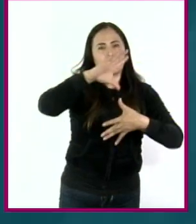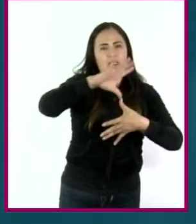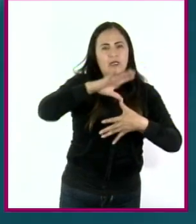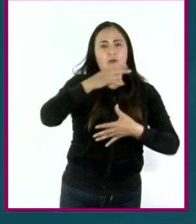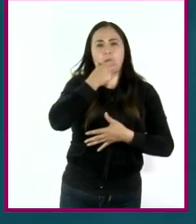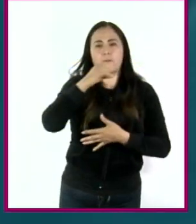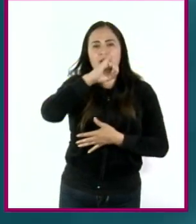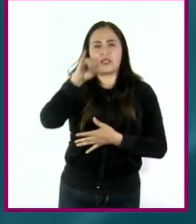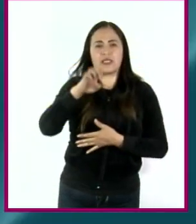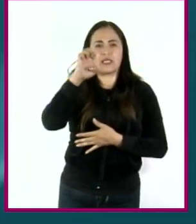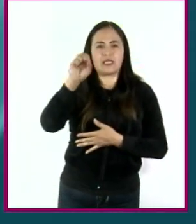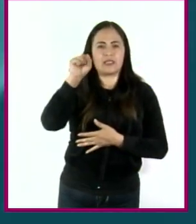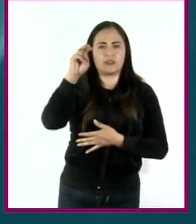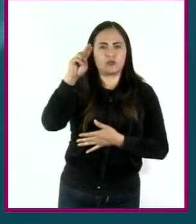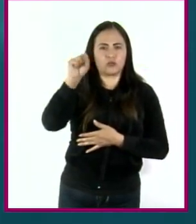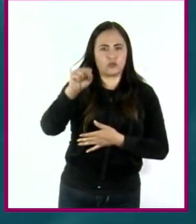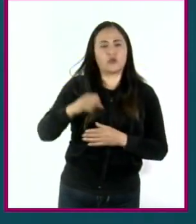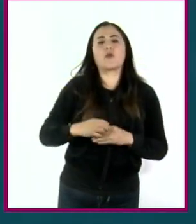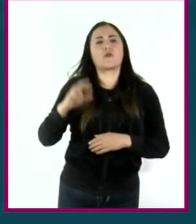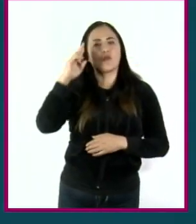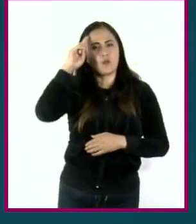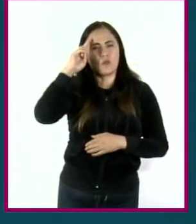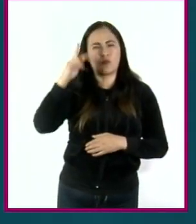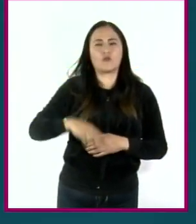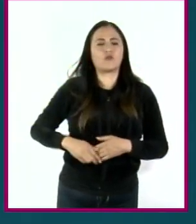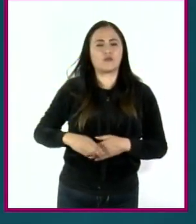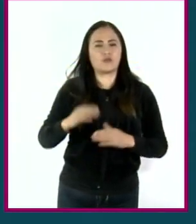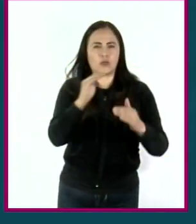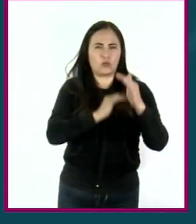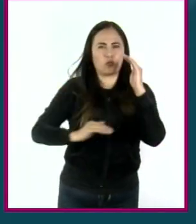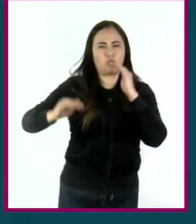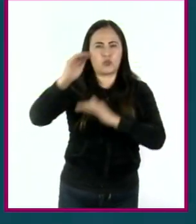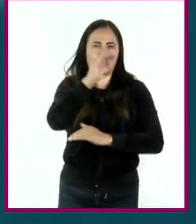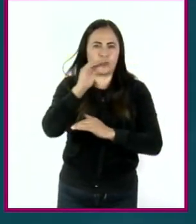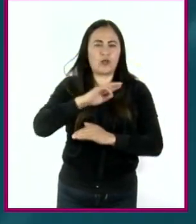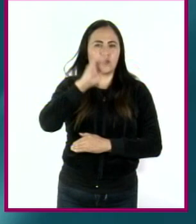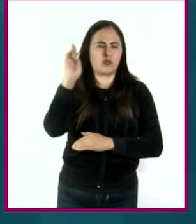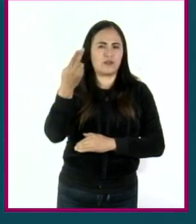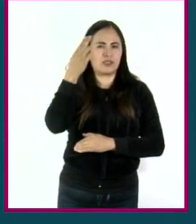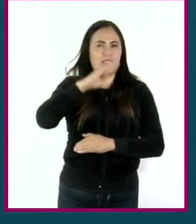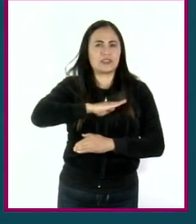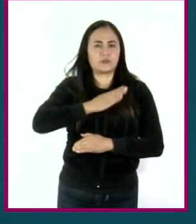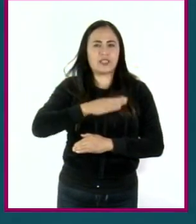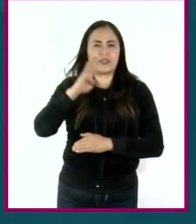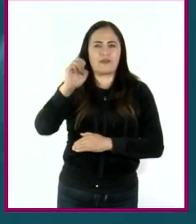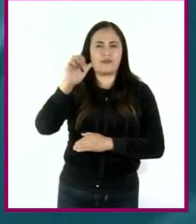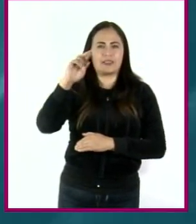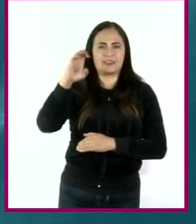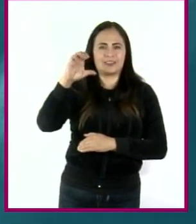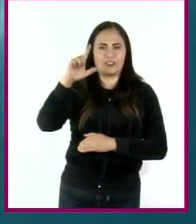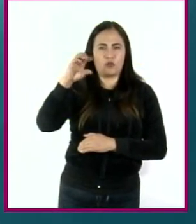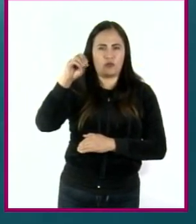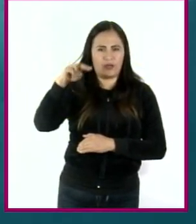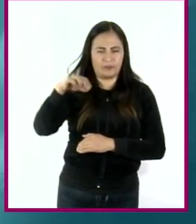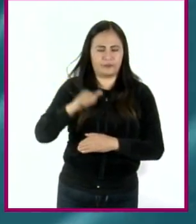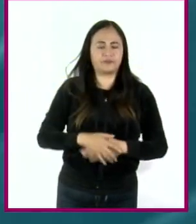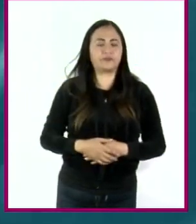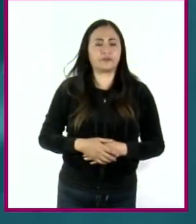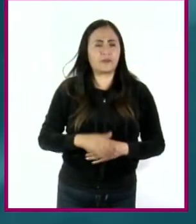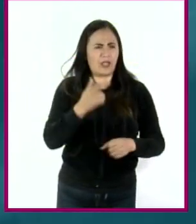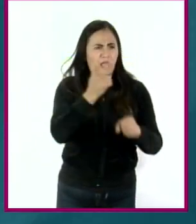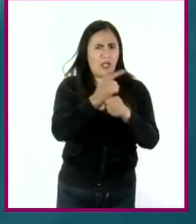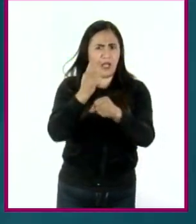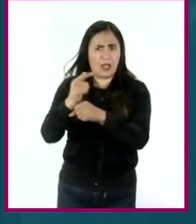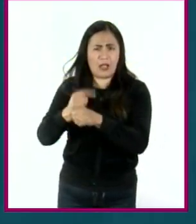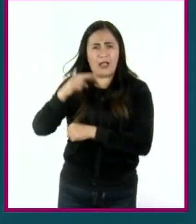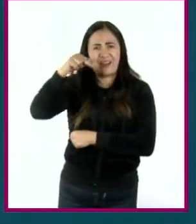Guillén, profesor de posgrado en neurociencia de la Universidad de Barcelona. Y dice así: los hallazgos de la neurociencia deberían